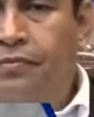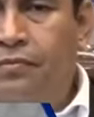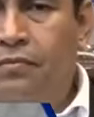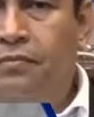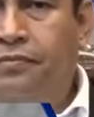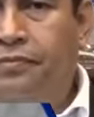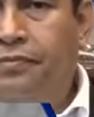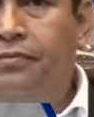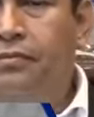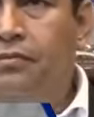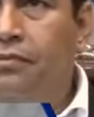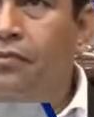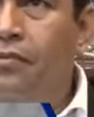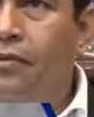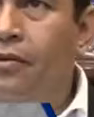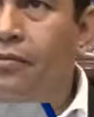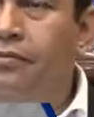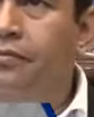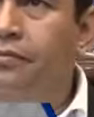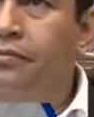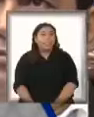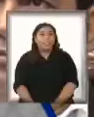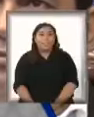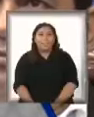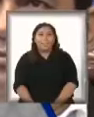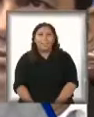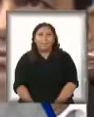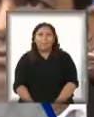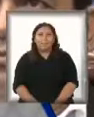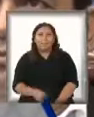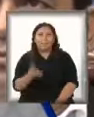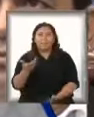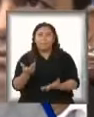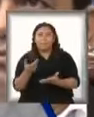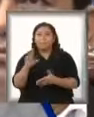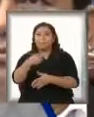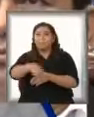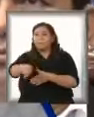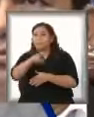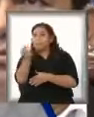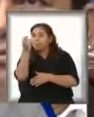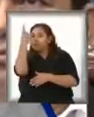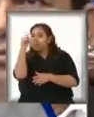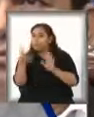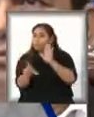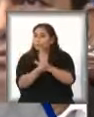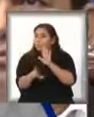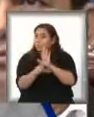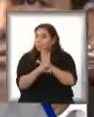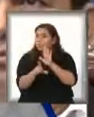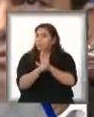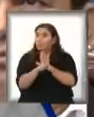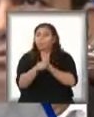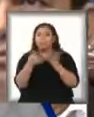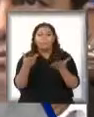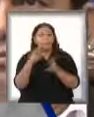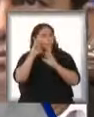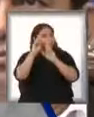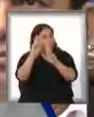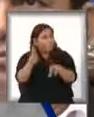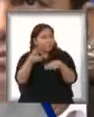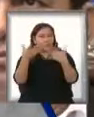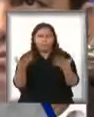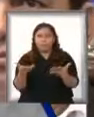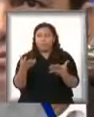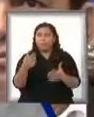50 años cuando se habla de que pueden jubilarse y si es posible extender esa ley para que ese sea el techo. Yo sé que